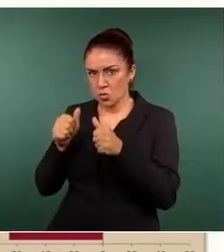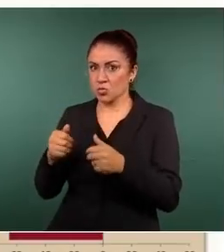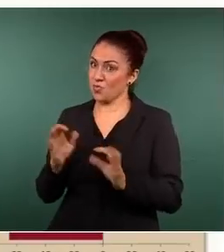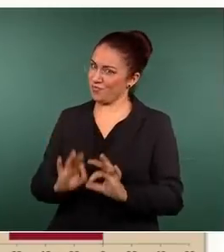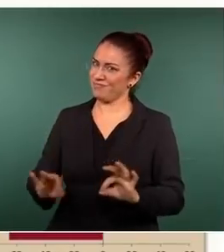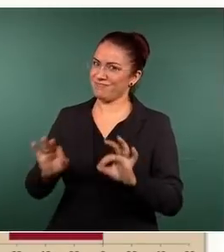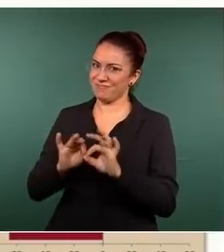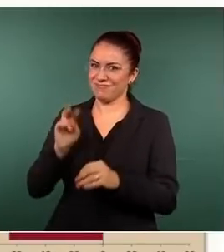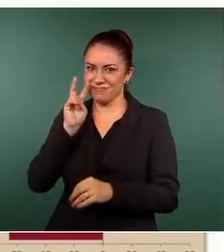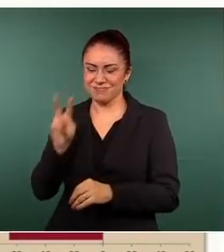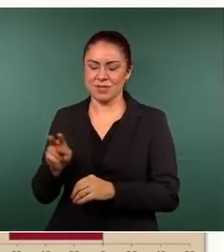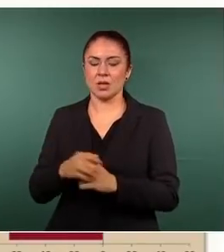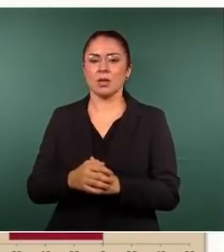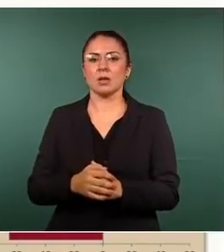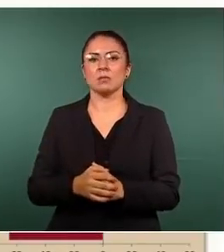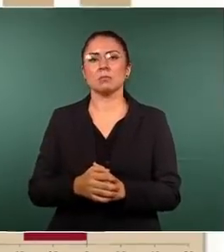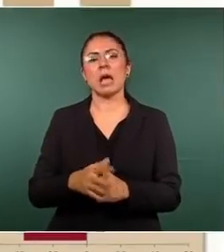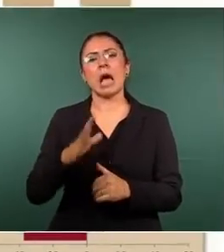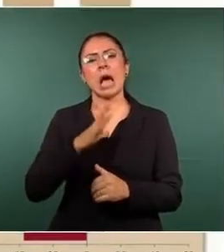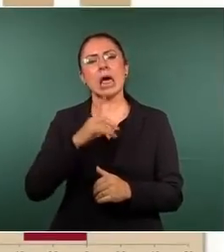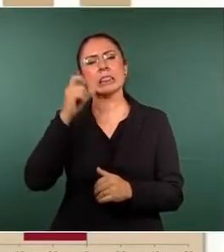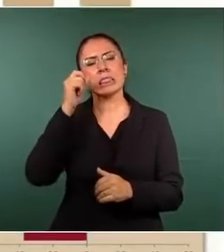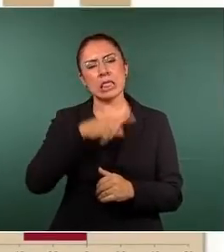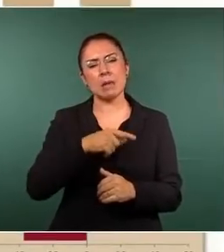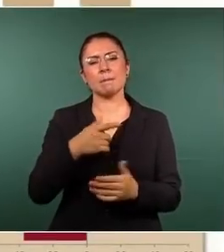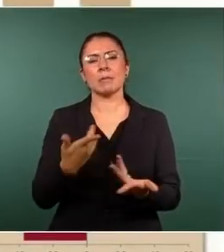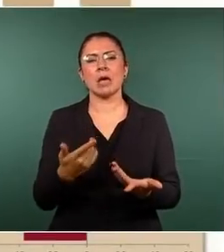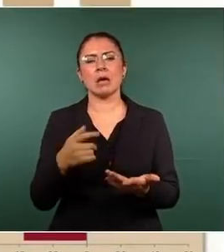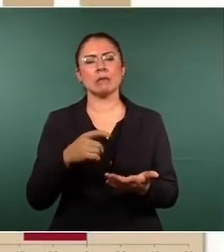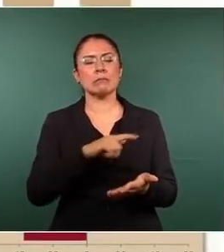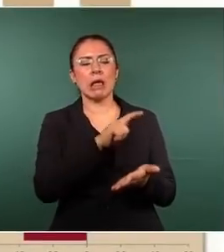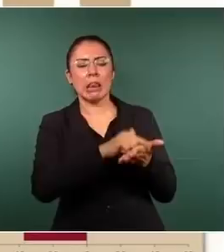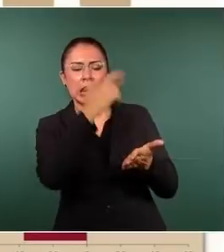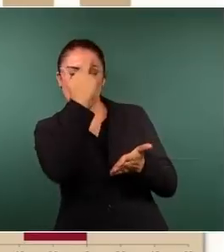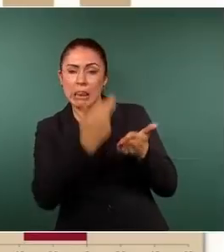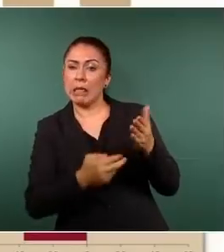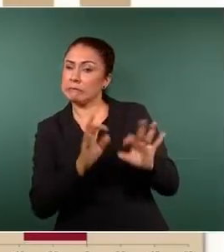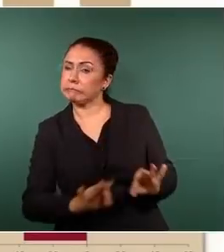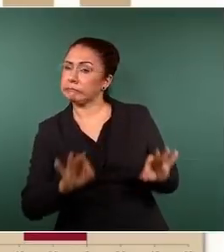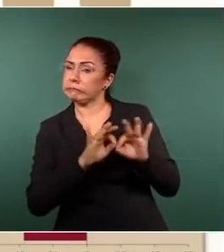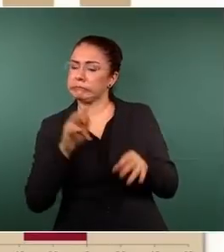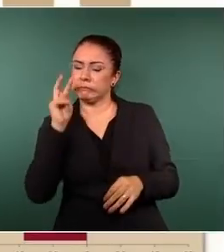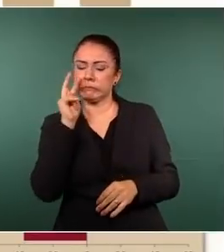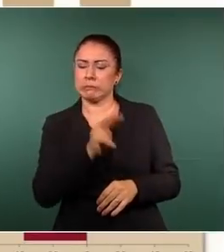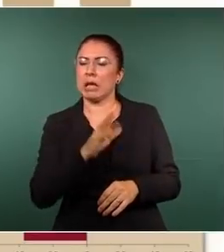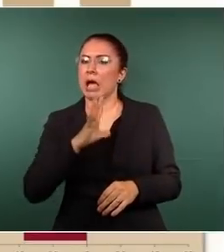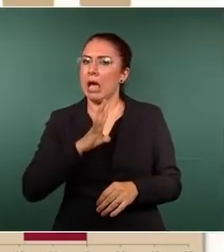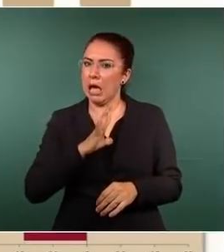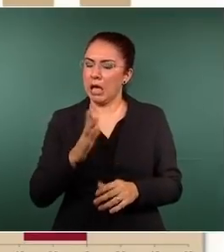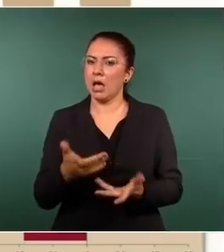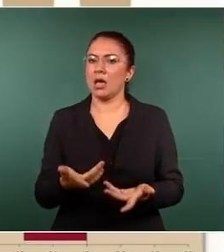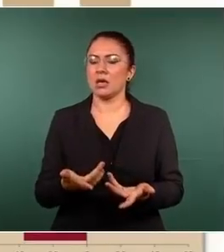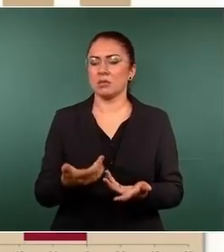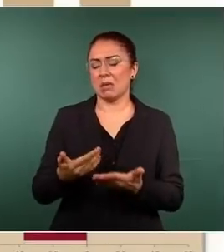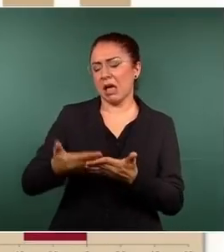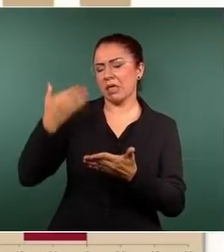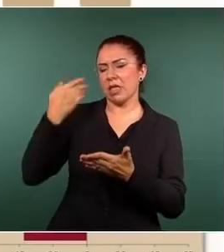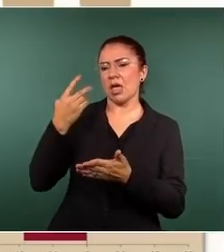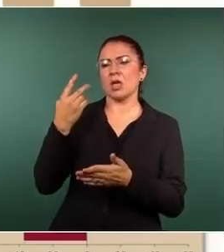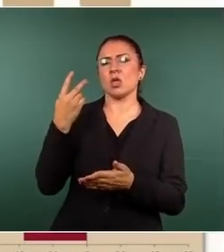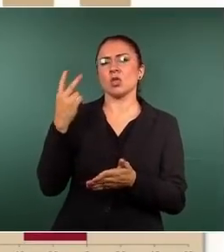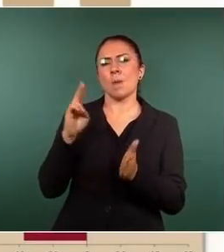delitos de alto impacto también hay una reducción importante aquí en el 18 hubo 2 mil